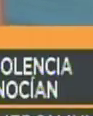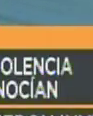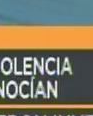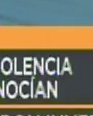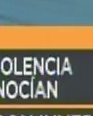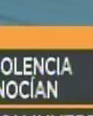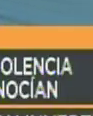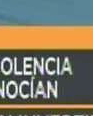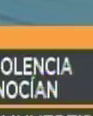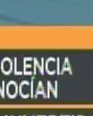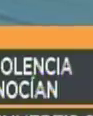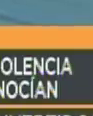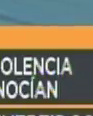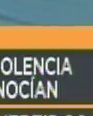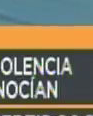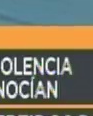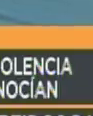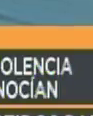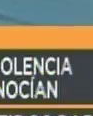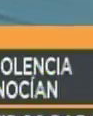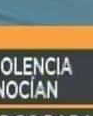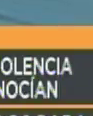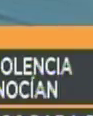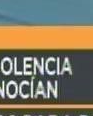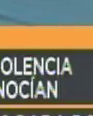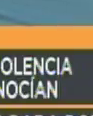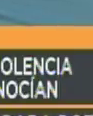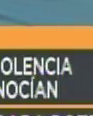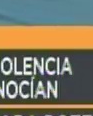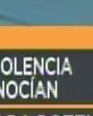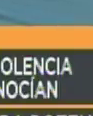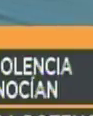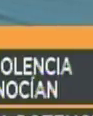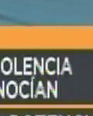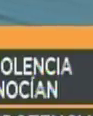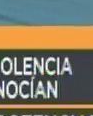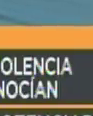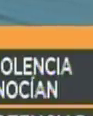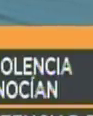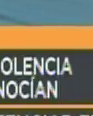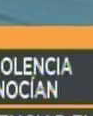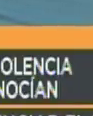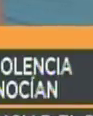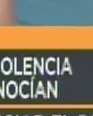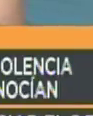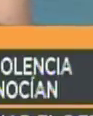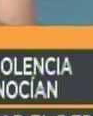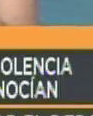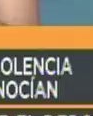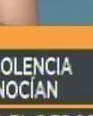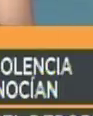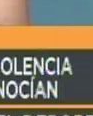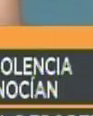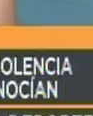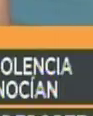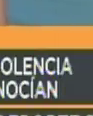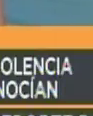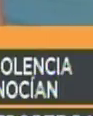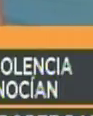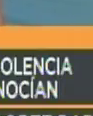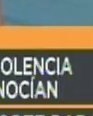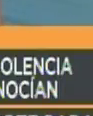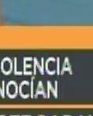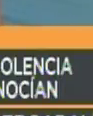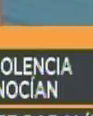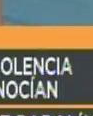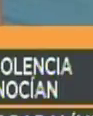pueblo humilde de Venezuela. La derecha venezolana, lo decíamos ayer en la sesión de la Asamblea Nacional